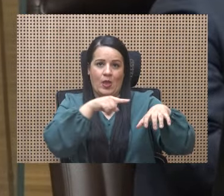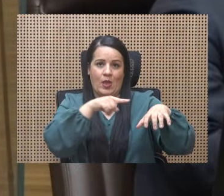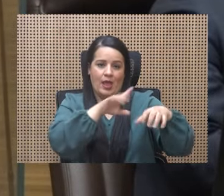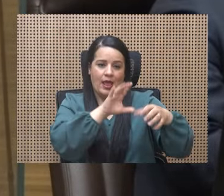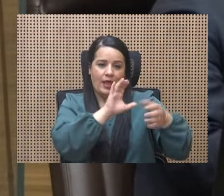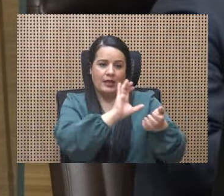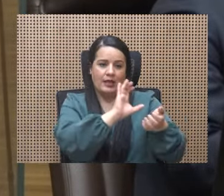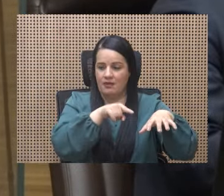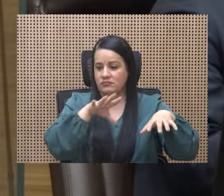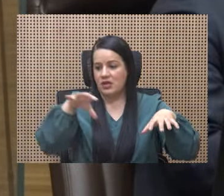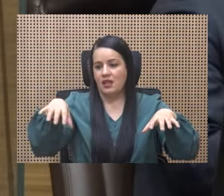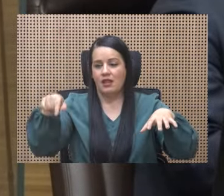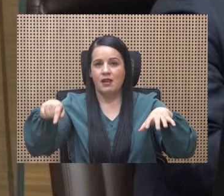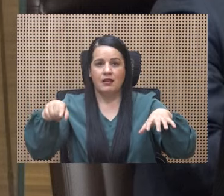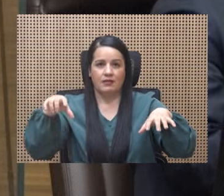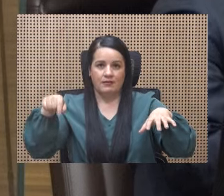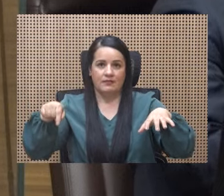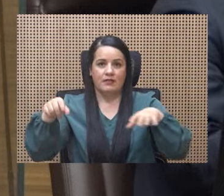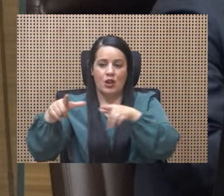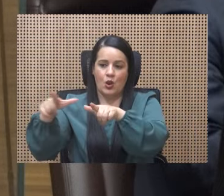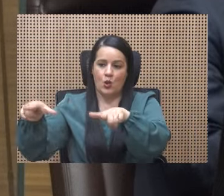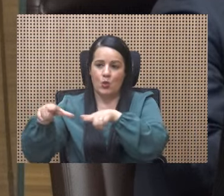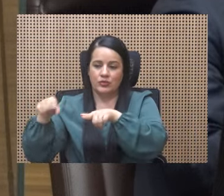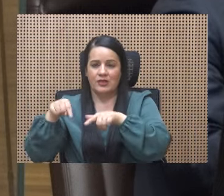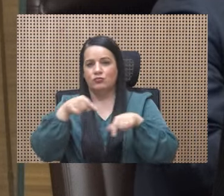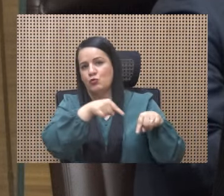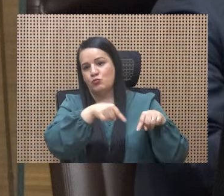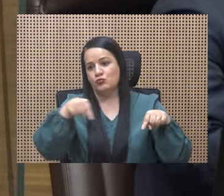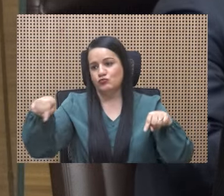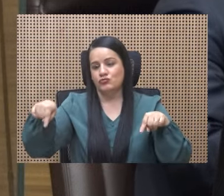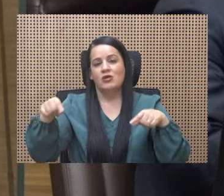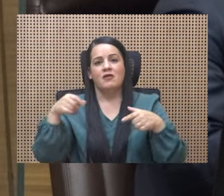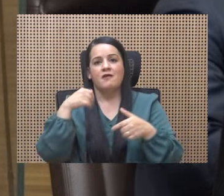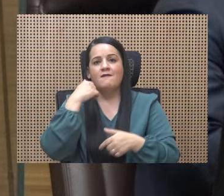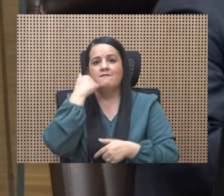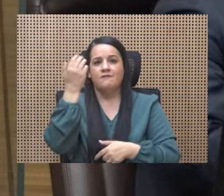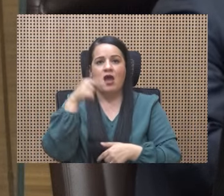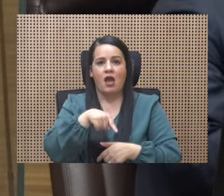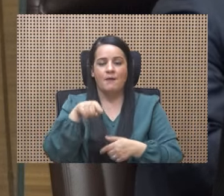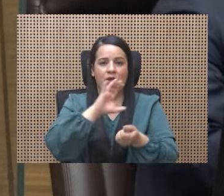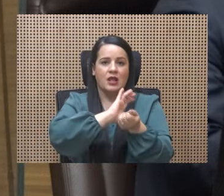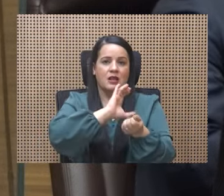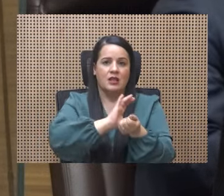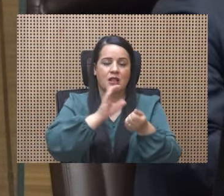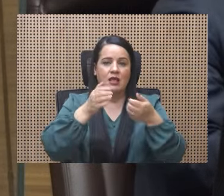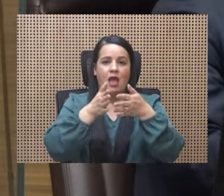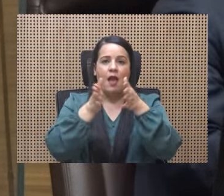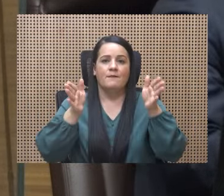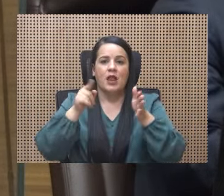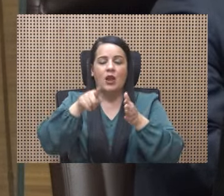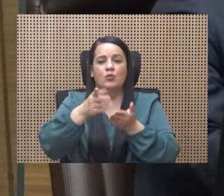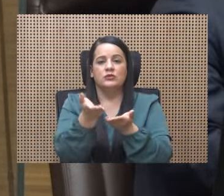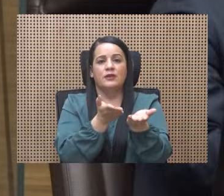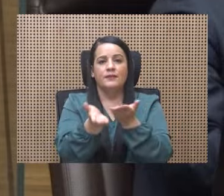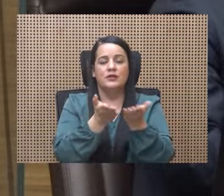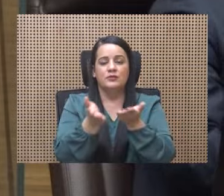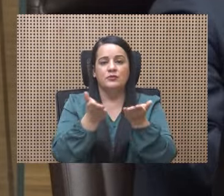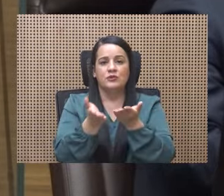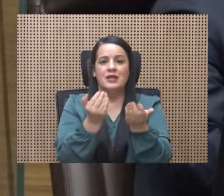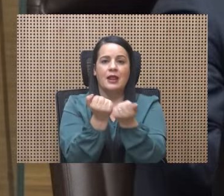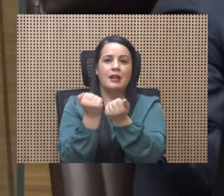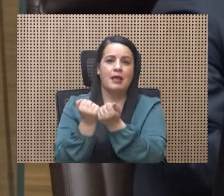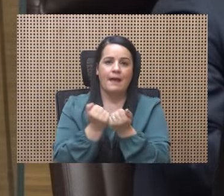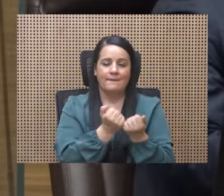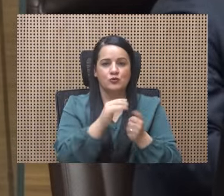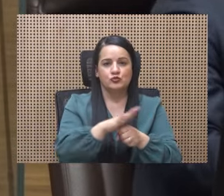es muy importante para la clínica para poder ampliar los servicios y el espacio físico contar con este